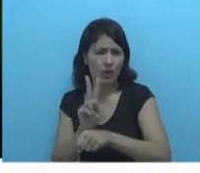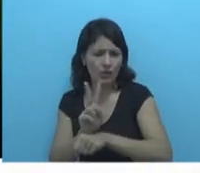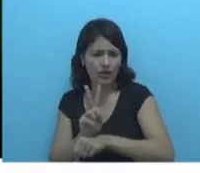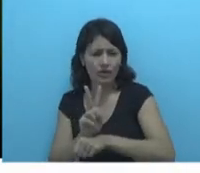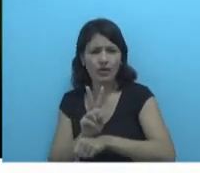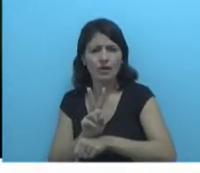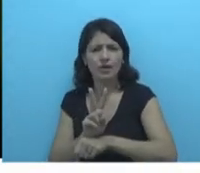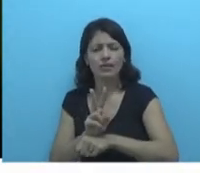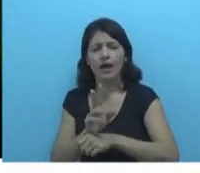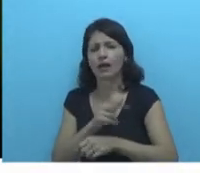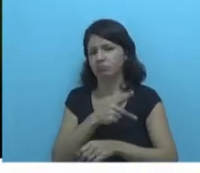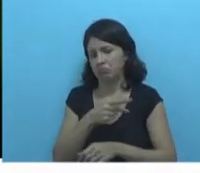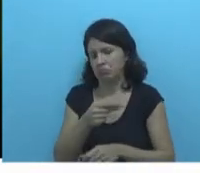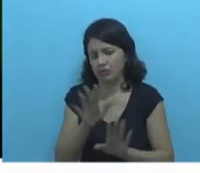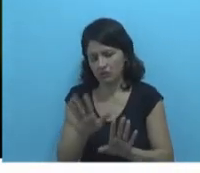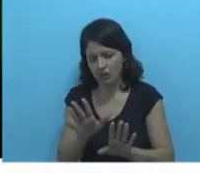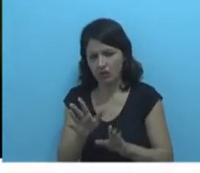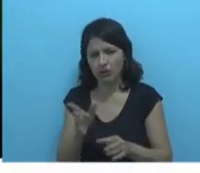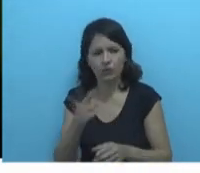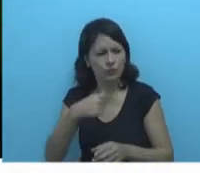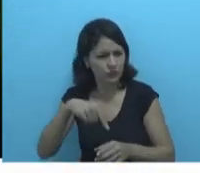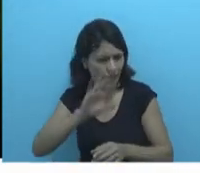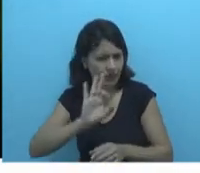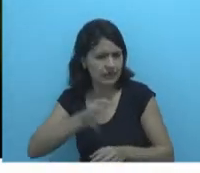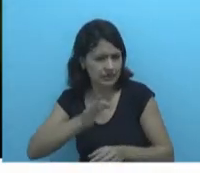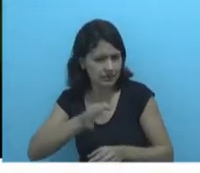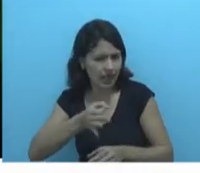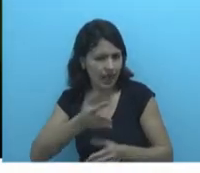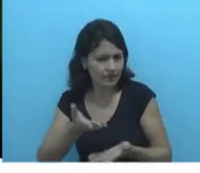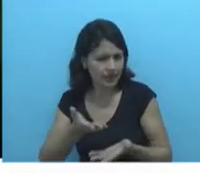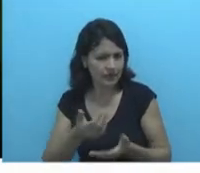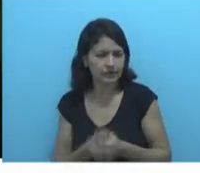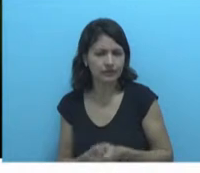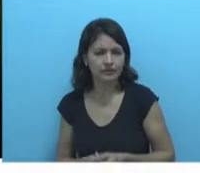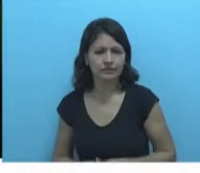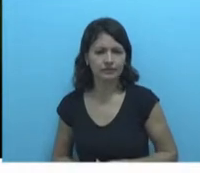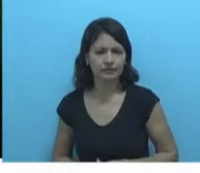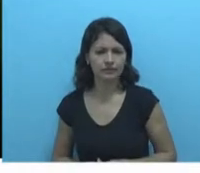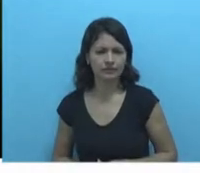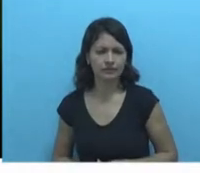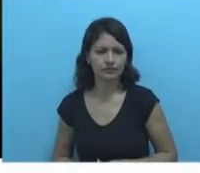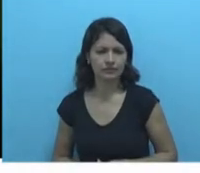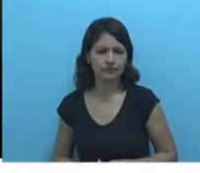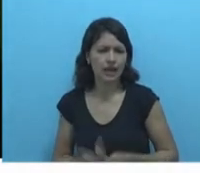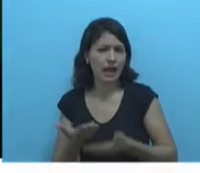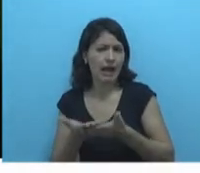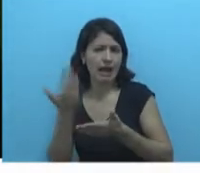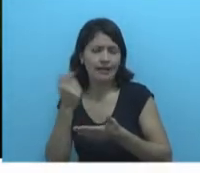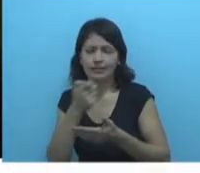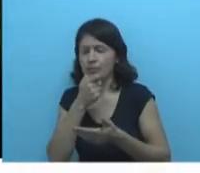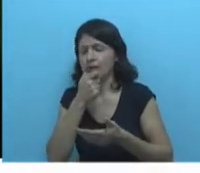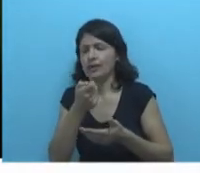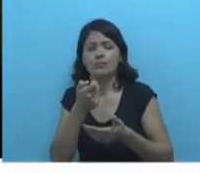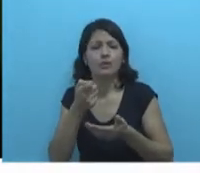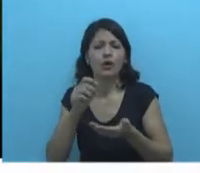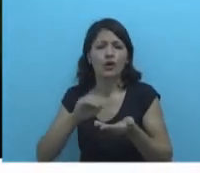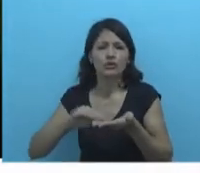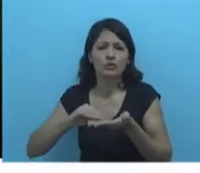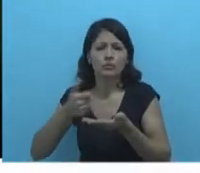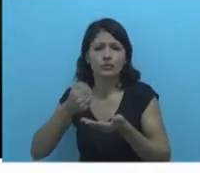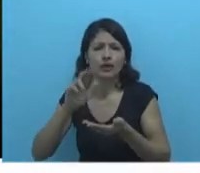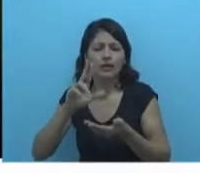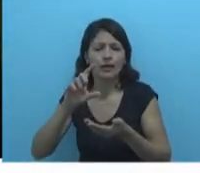el acceso a las vacunas. Acaba de hacer uso de la palabra la diputada Arcando sobre un